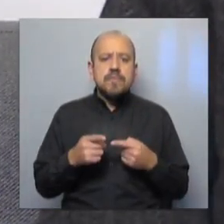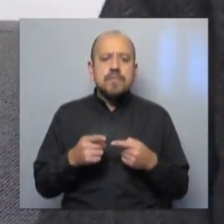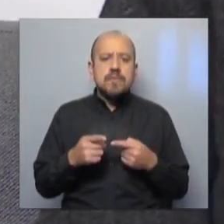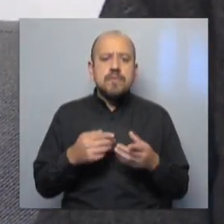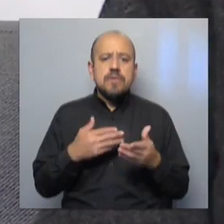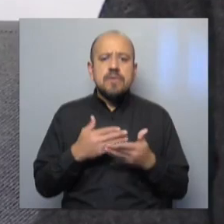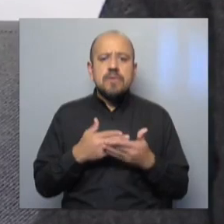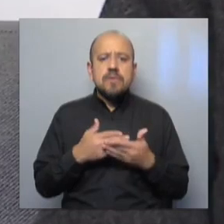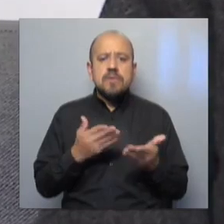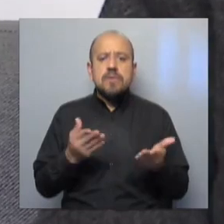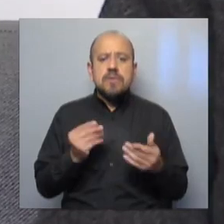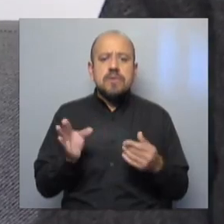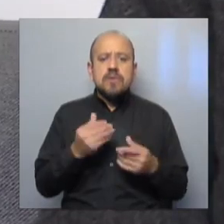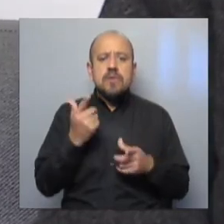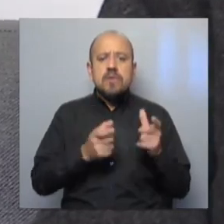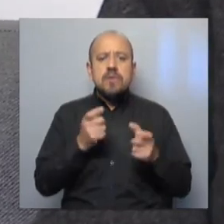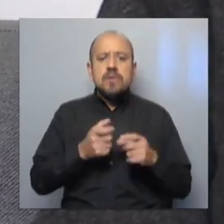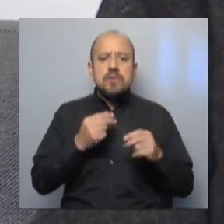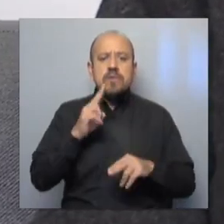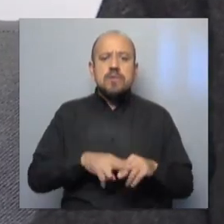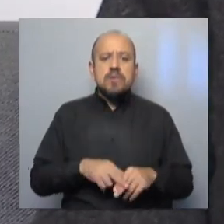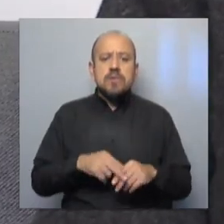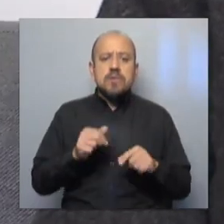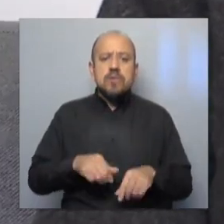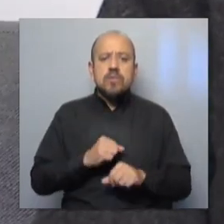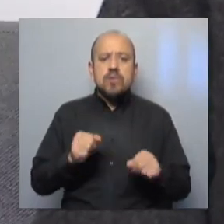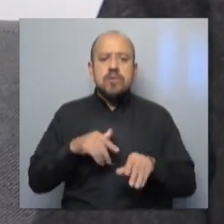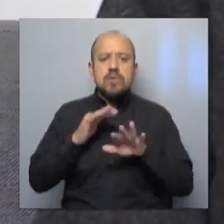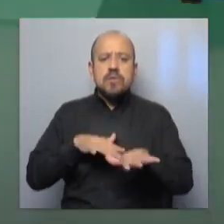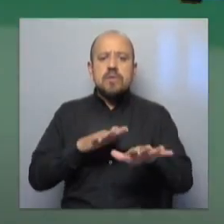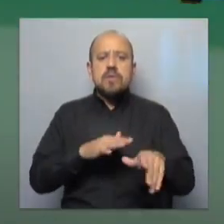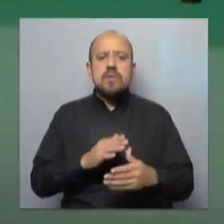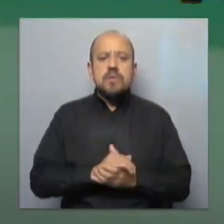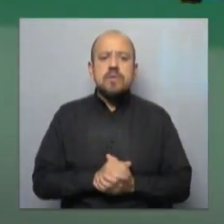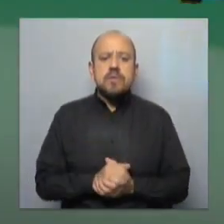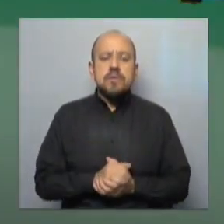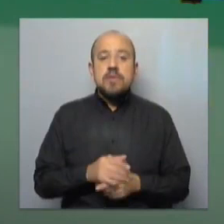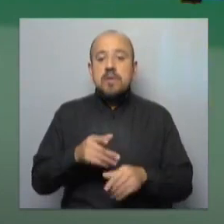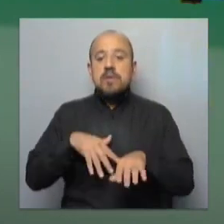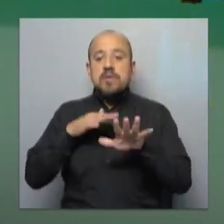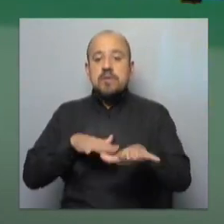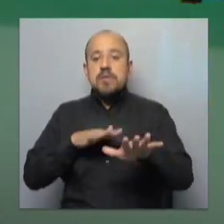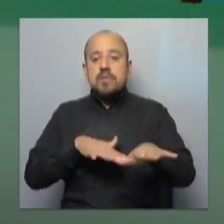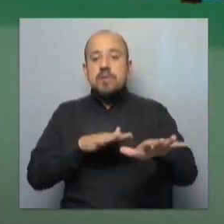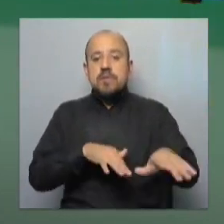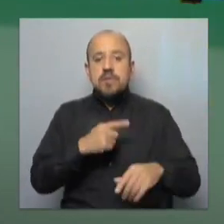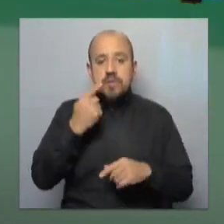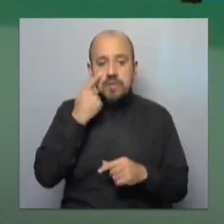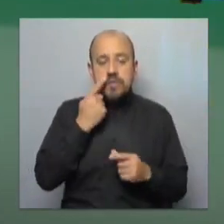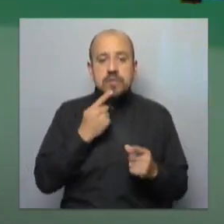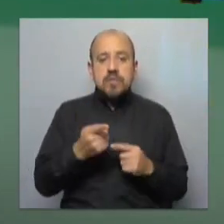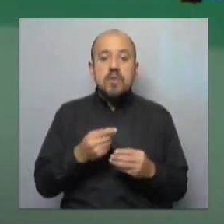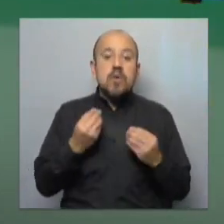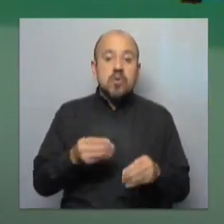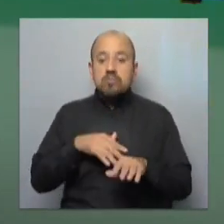el cuerpo no puede mostrar y esa marcha precisamente veíamos hace instantes